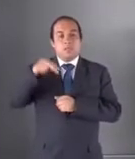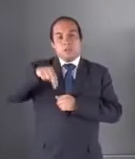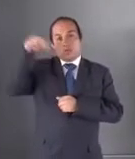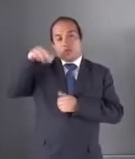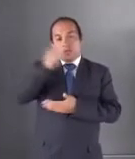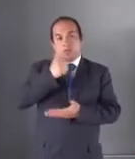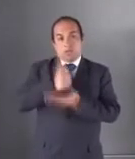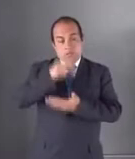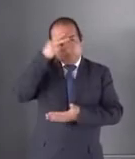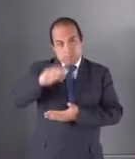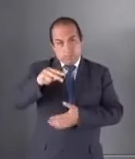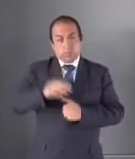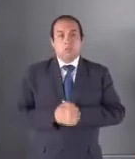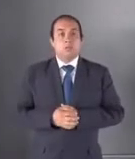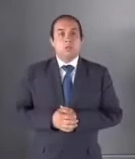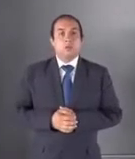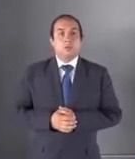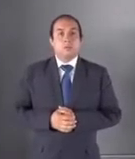México,